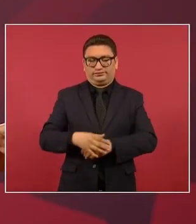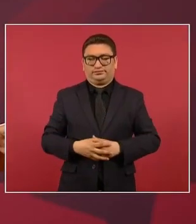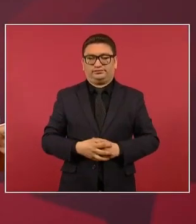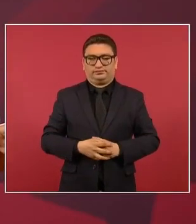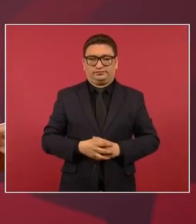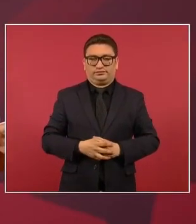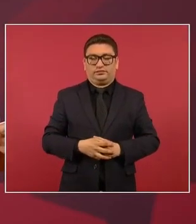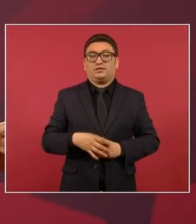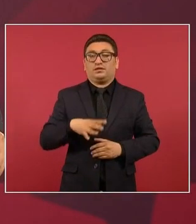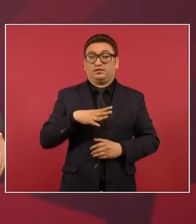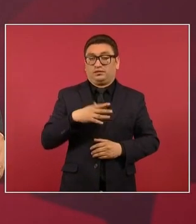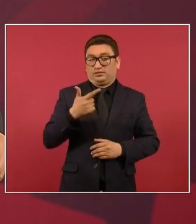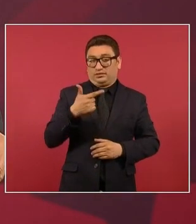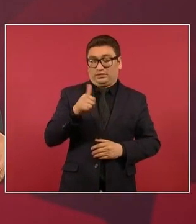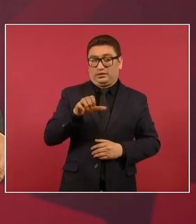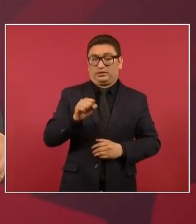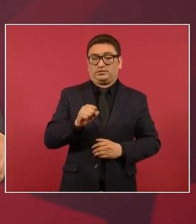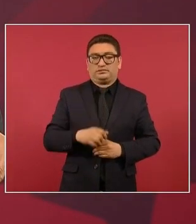gas,